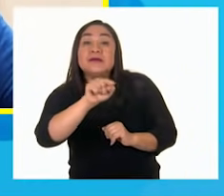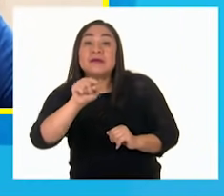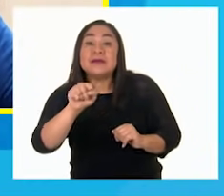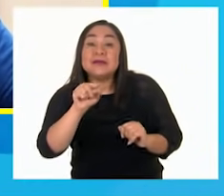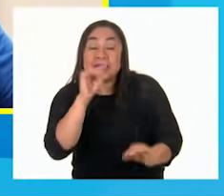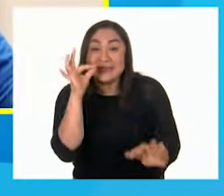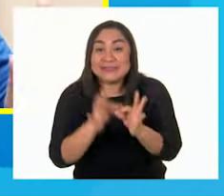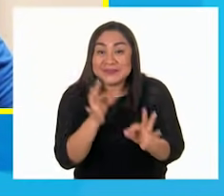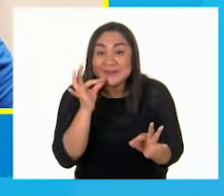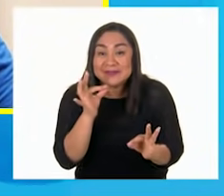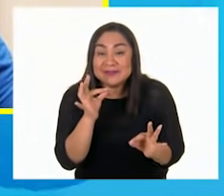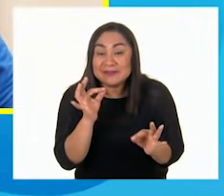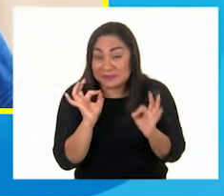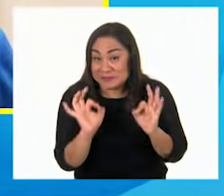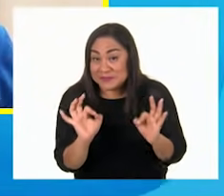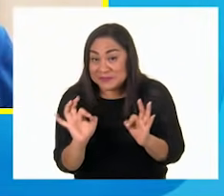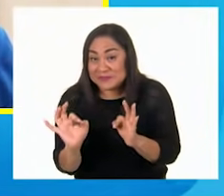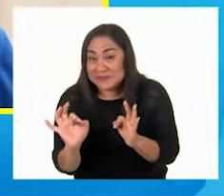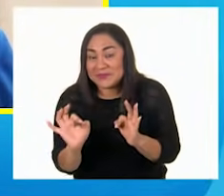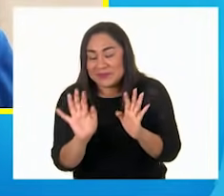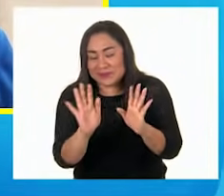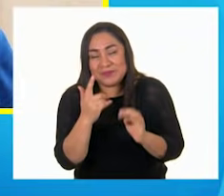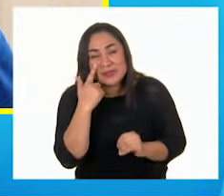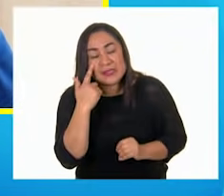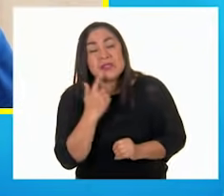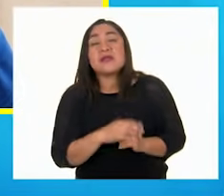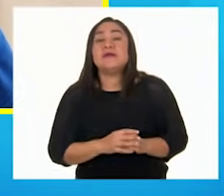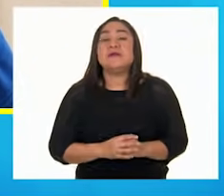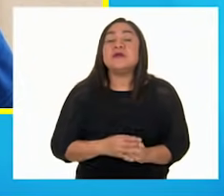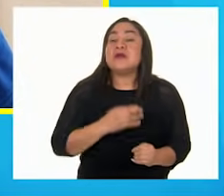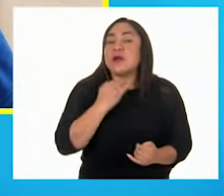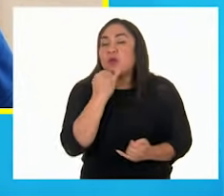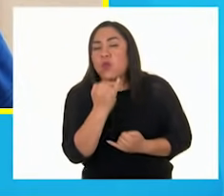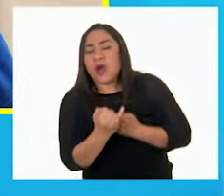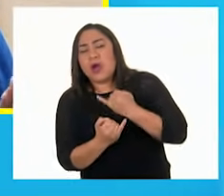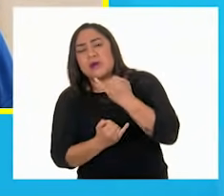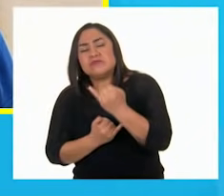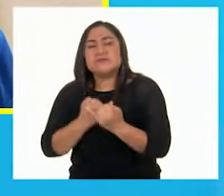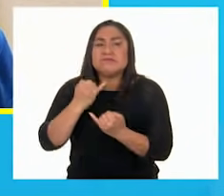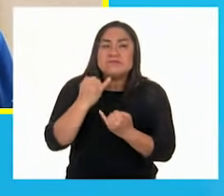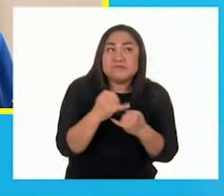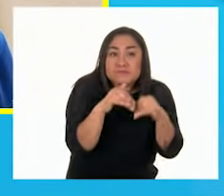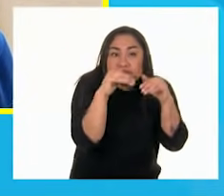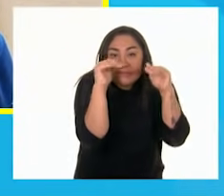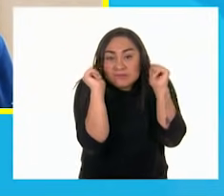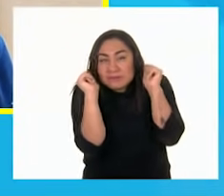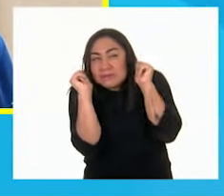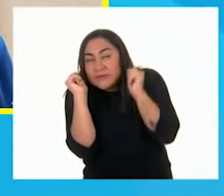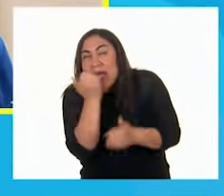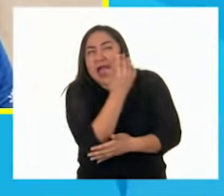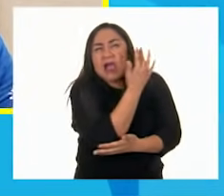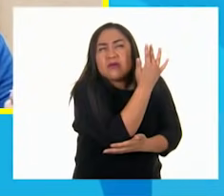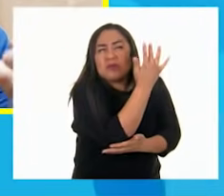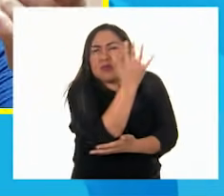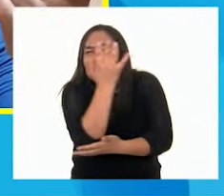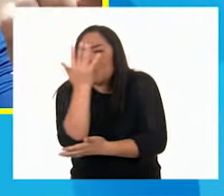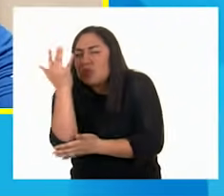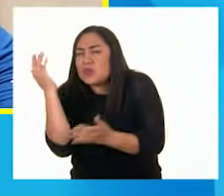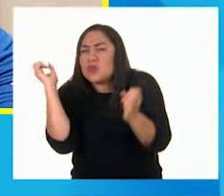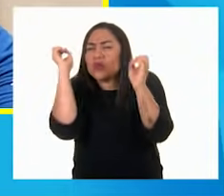¿Están listos? Decimos... Jugando al escondite en el bosque anocheció.